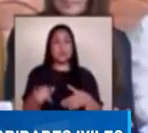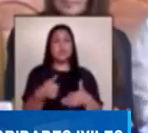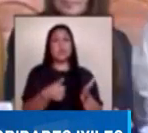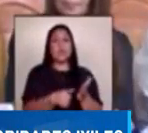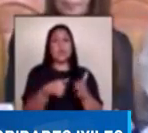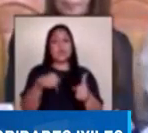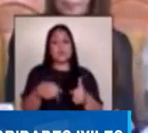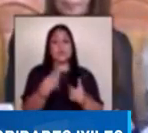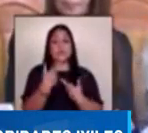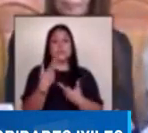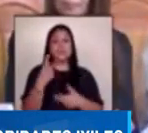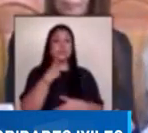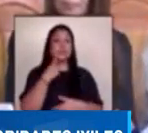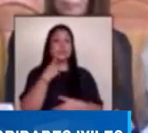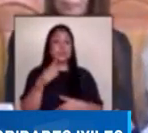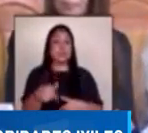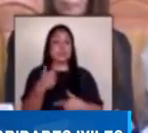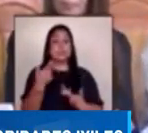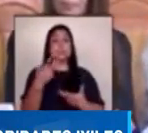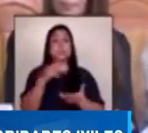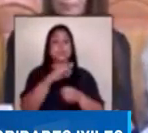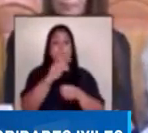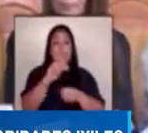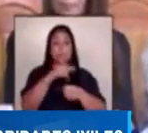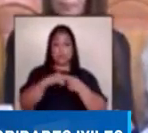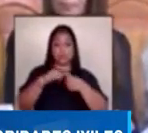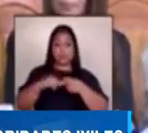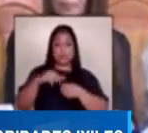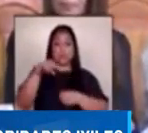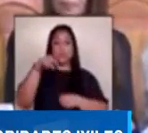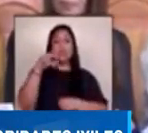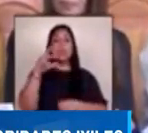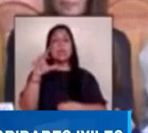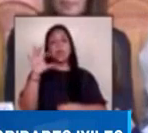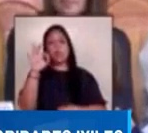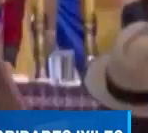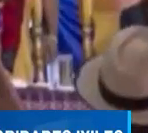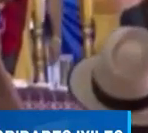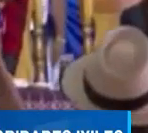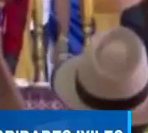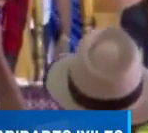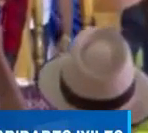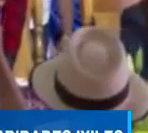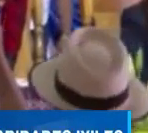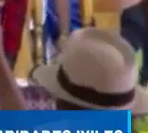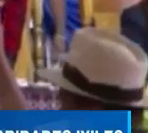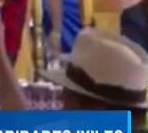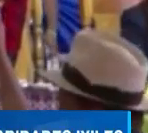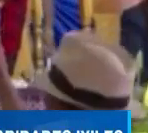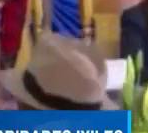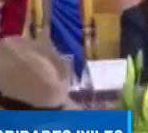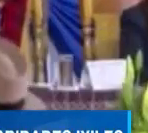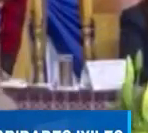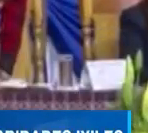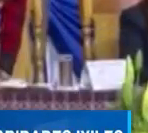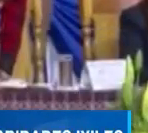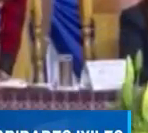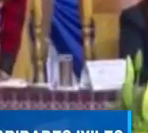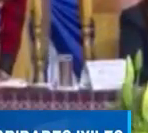entiende y el que no entiende no sabe qué hacer nosotros estamos